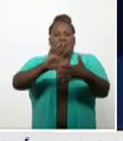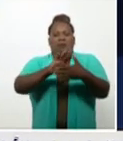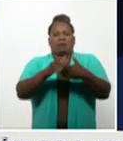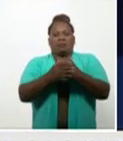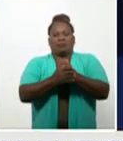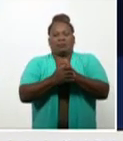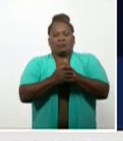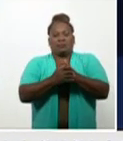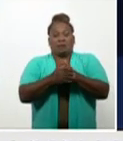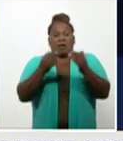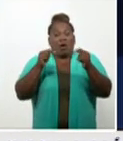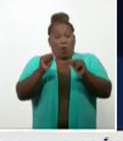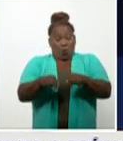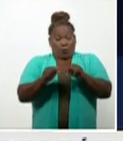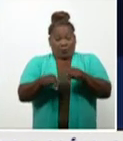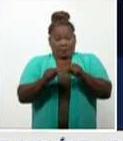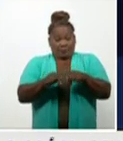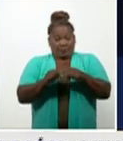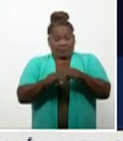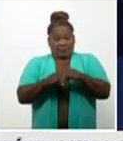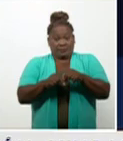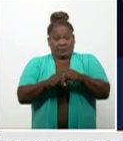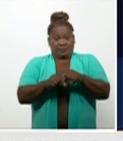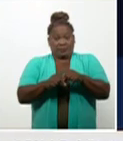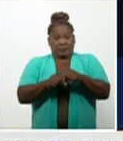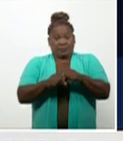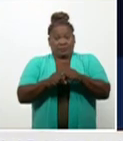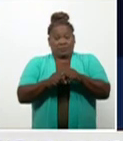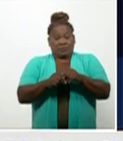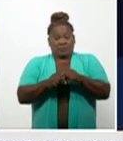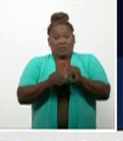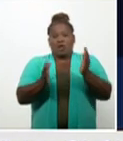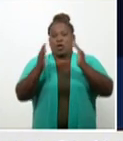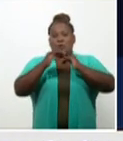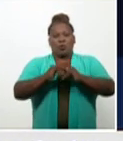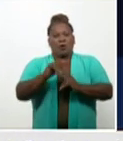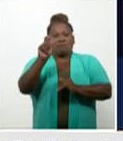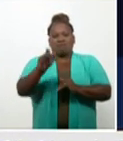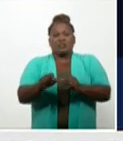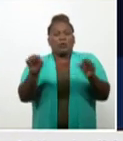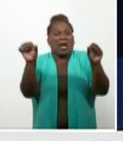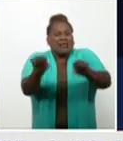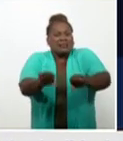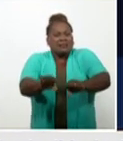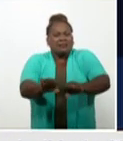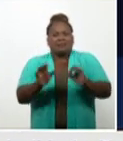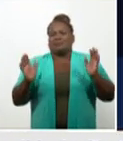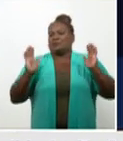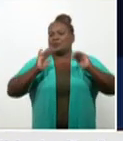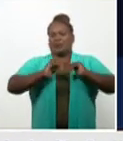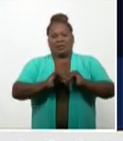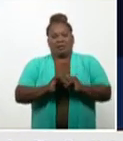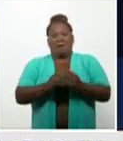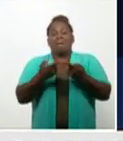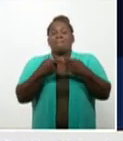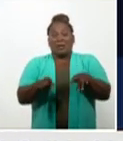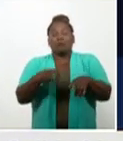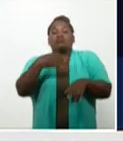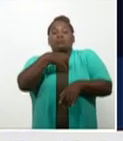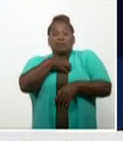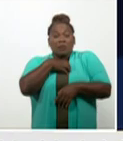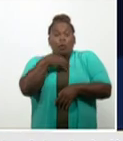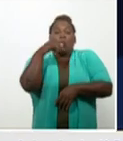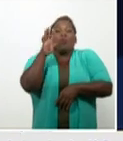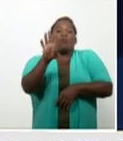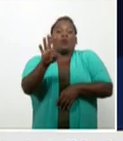En el día de hoy no tenemos pacientes en estado crítico, pero sí mantenemos 4 pacientes en